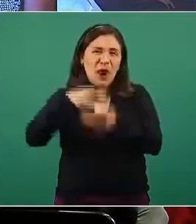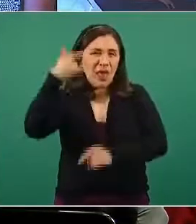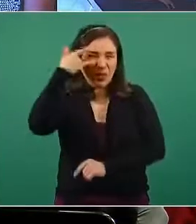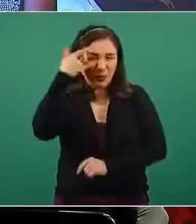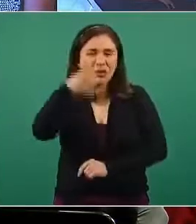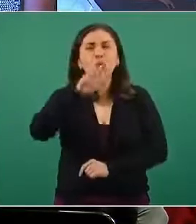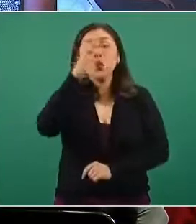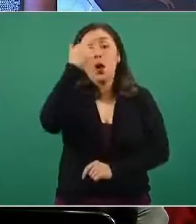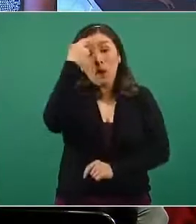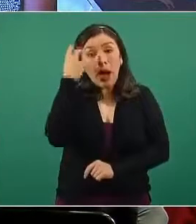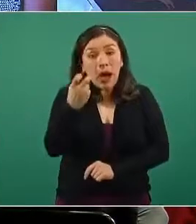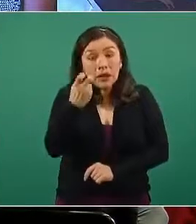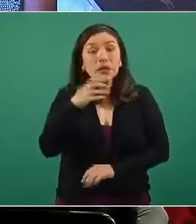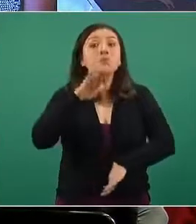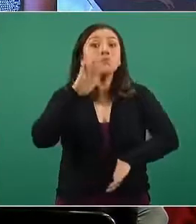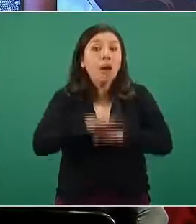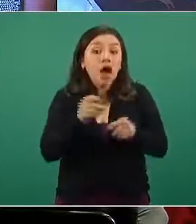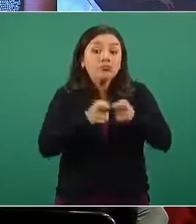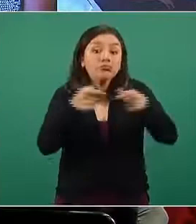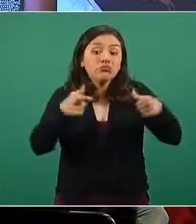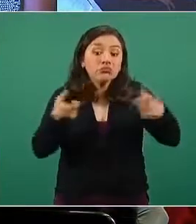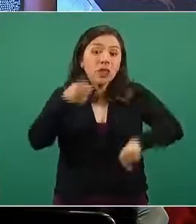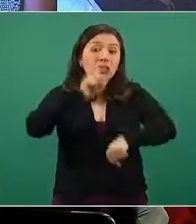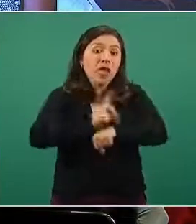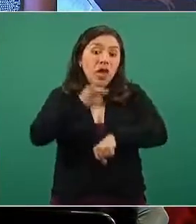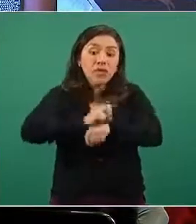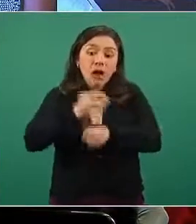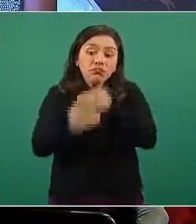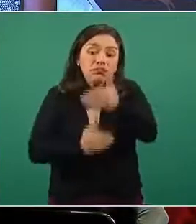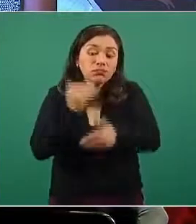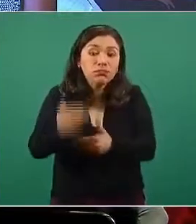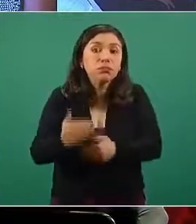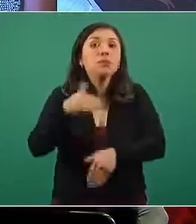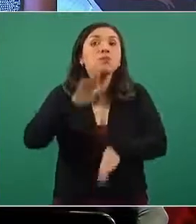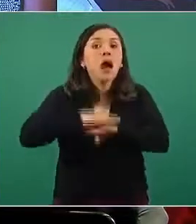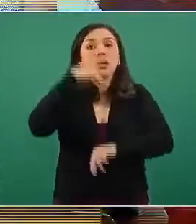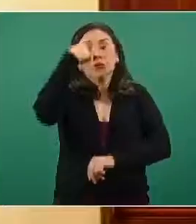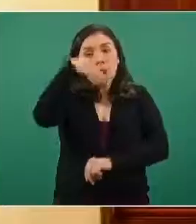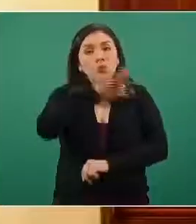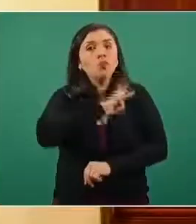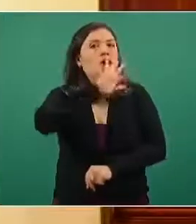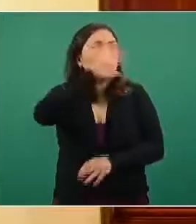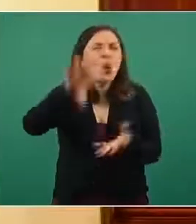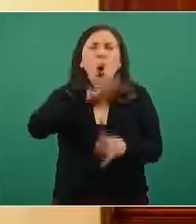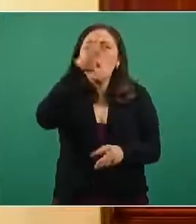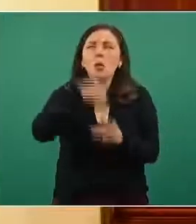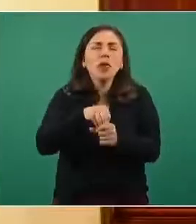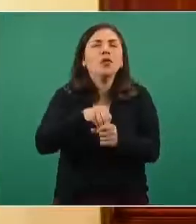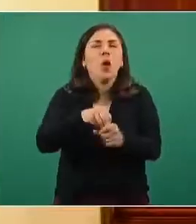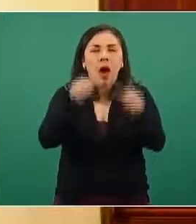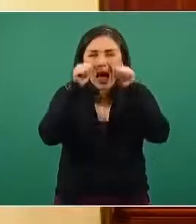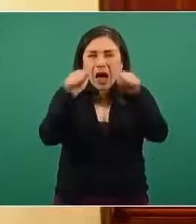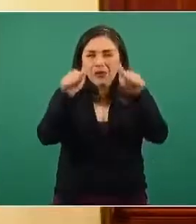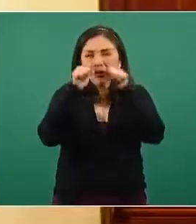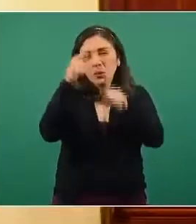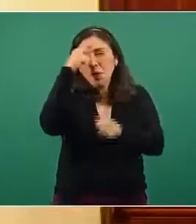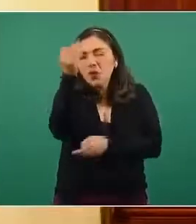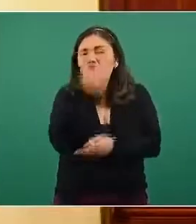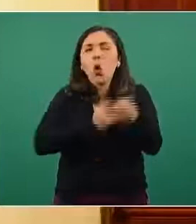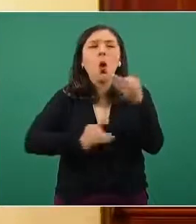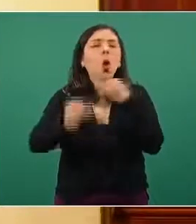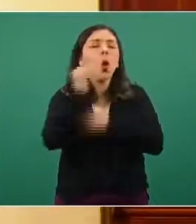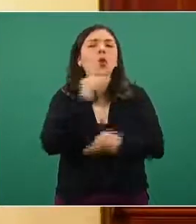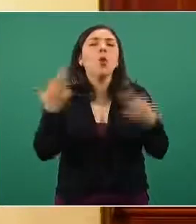que esta será extendida en los siguientes días para poder llegar finalmente a cubrir el objetivo de la